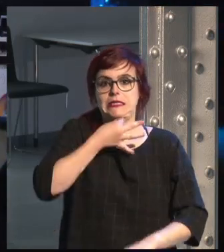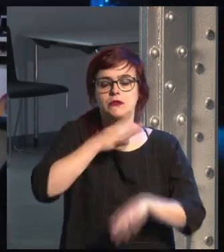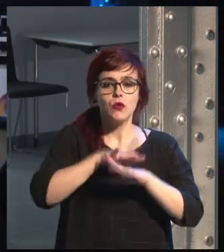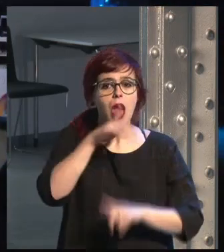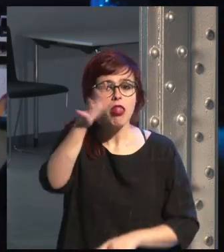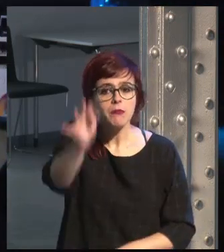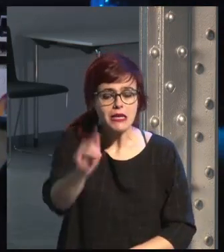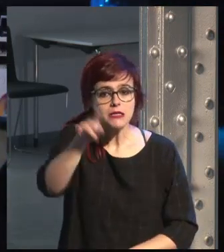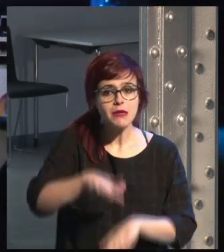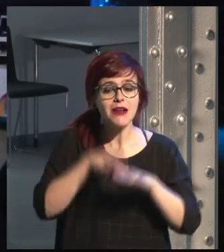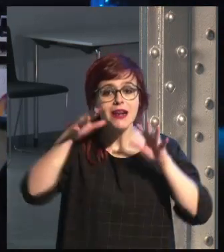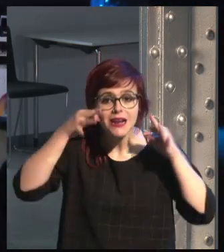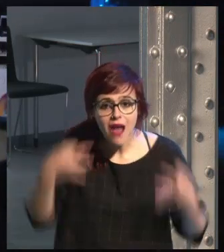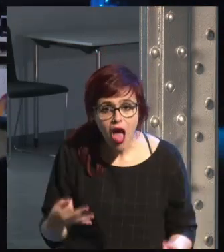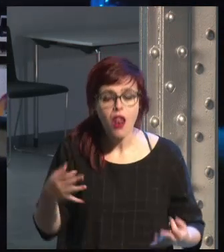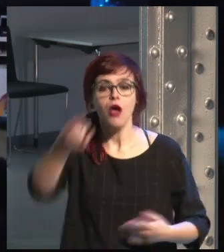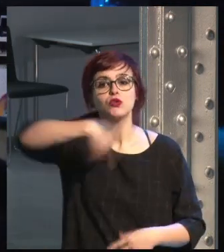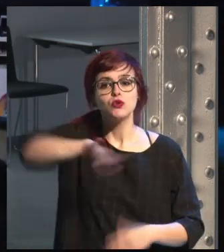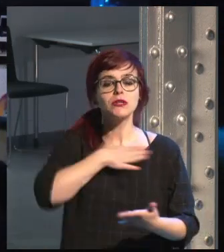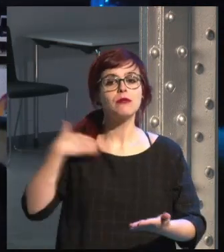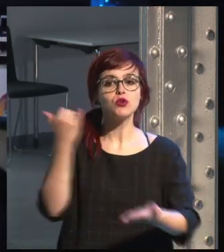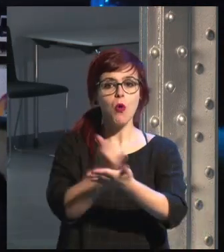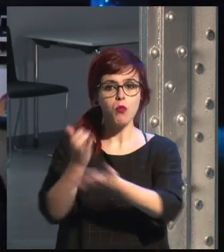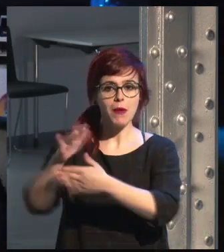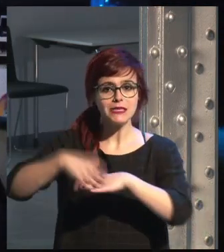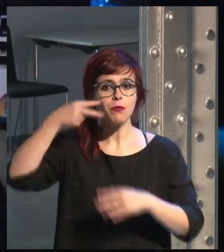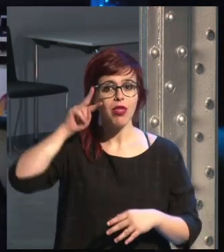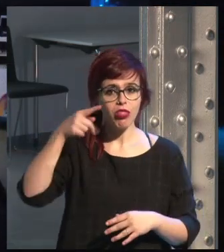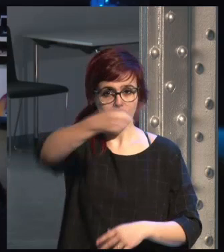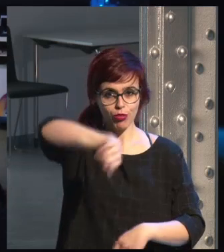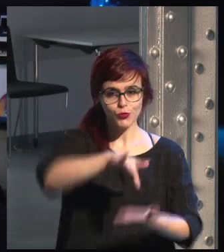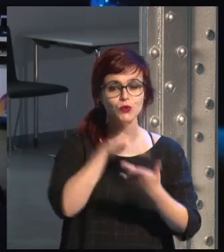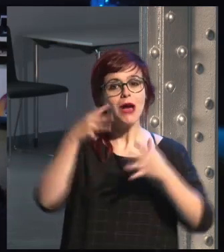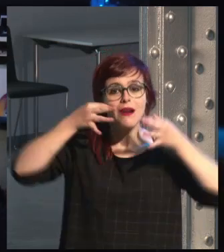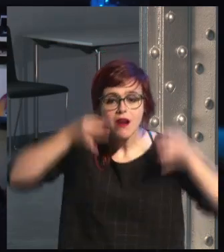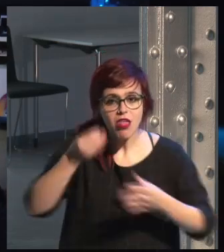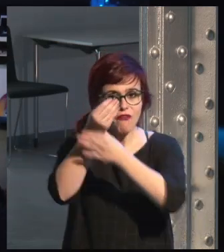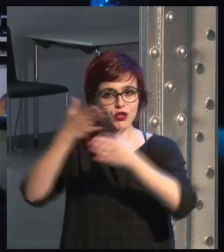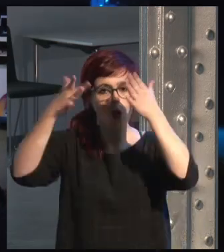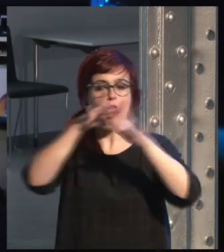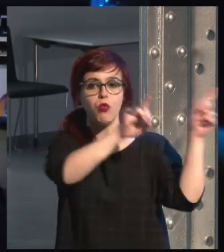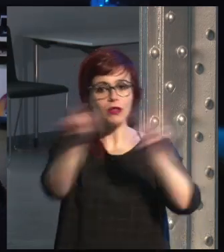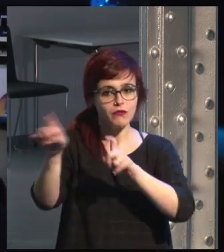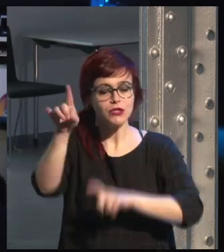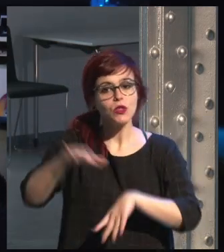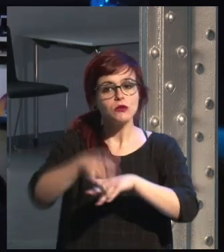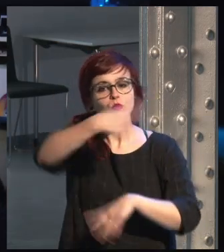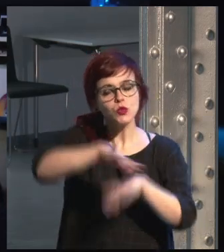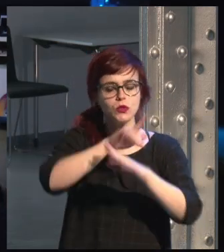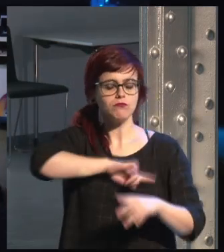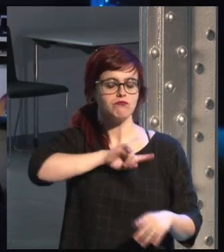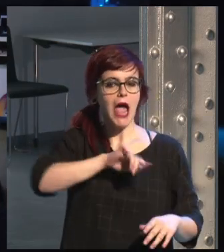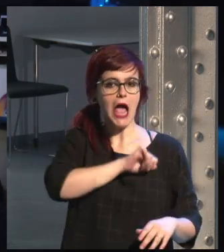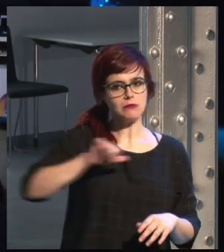tiempo, y además es que realmente queremos que probéis todas las experiencias, que probéis la realidad virtual educativa y que os llevéis